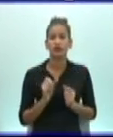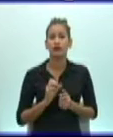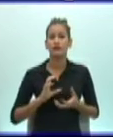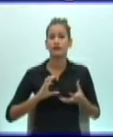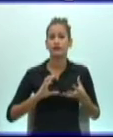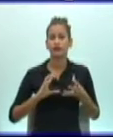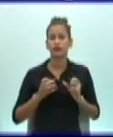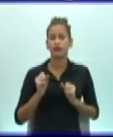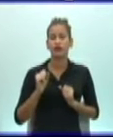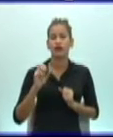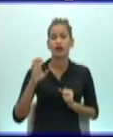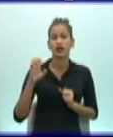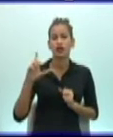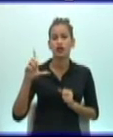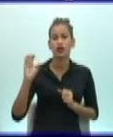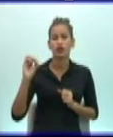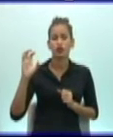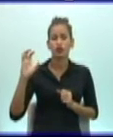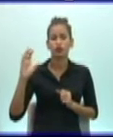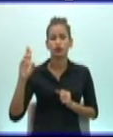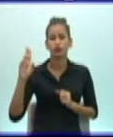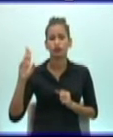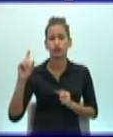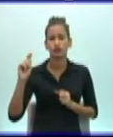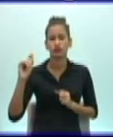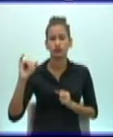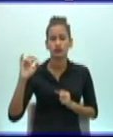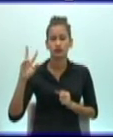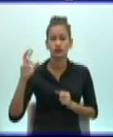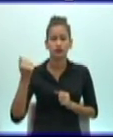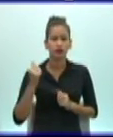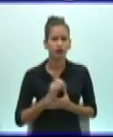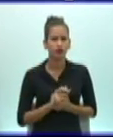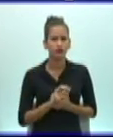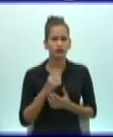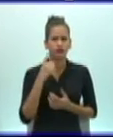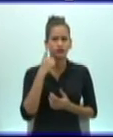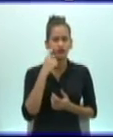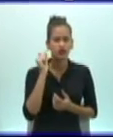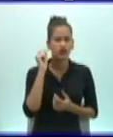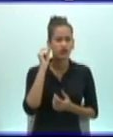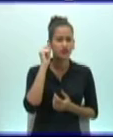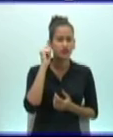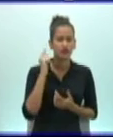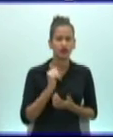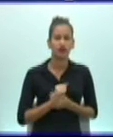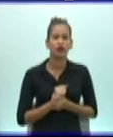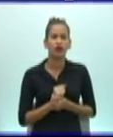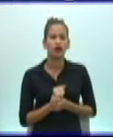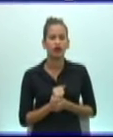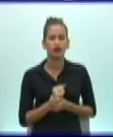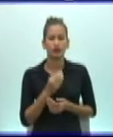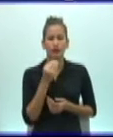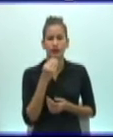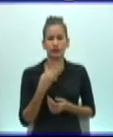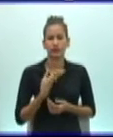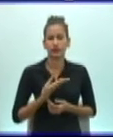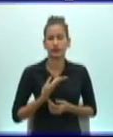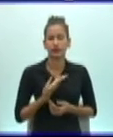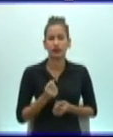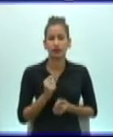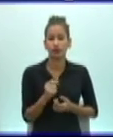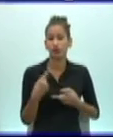Piensen en las ideas que pueden expresar con los recursos que aparecen y